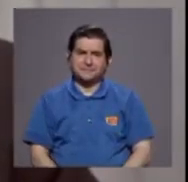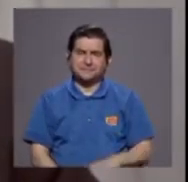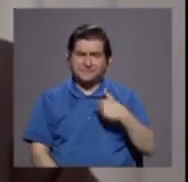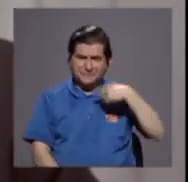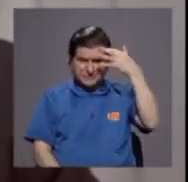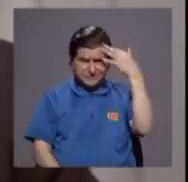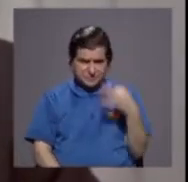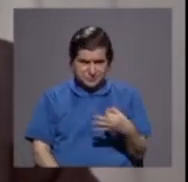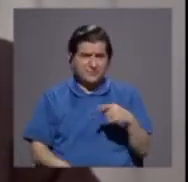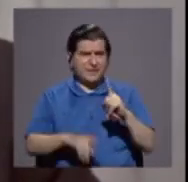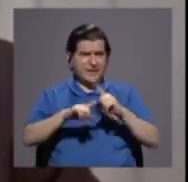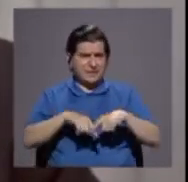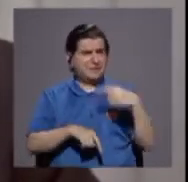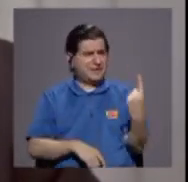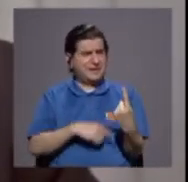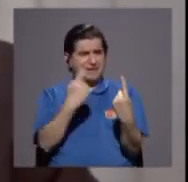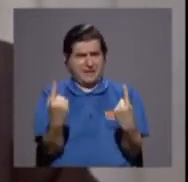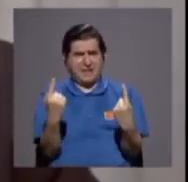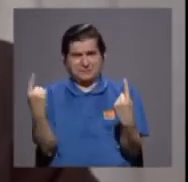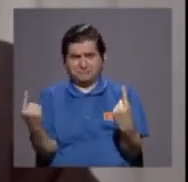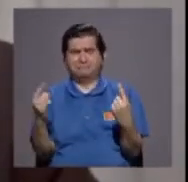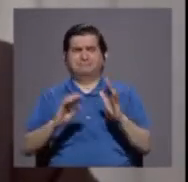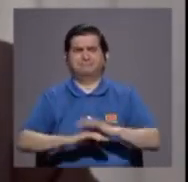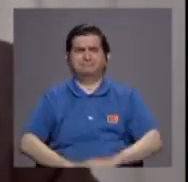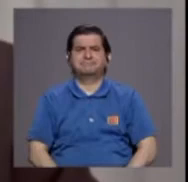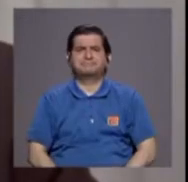creo que depende de cada quien.